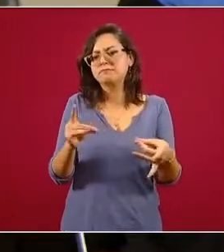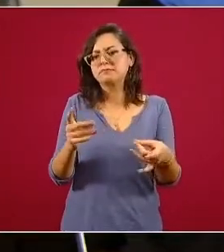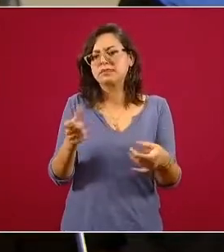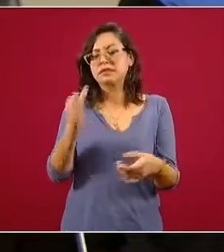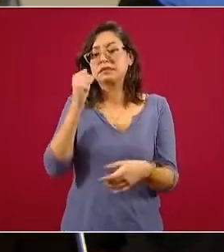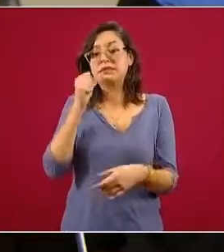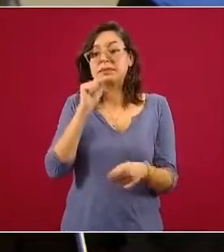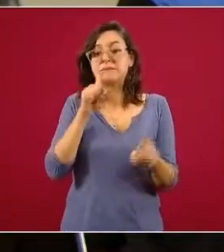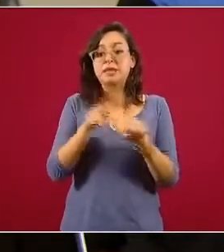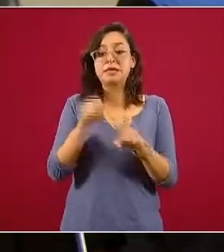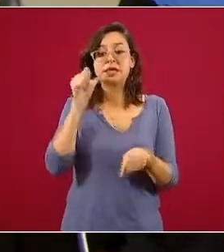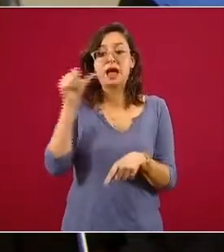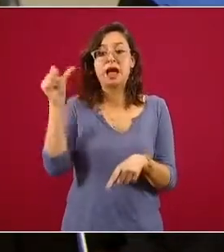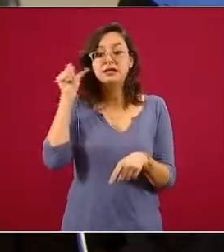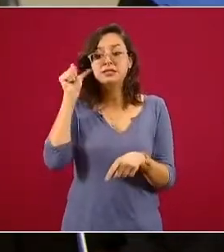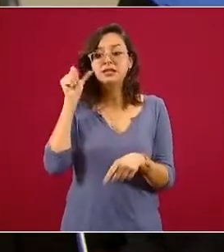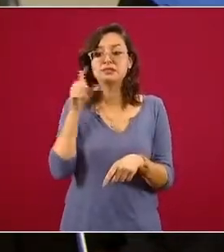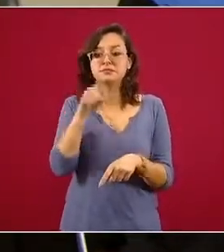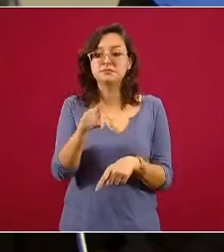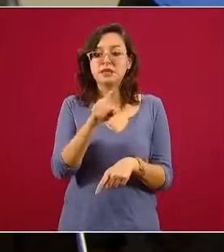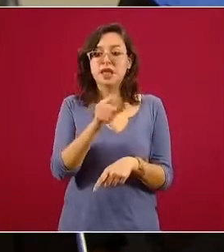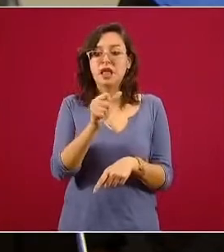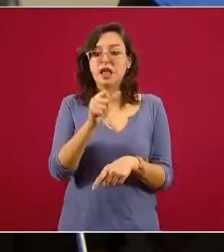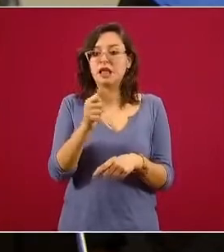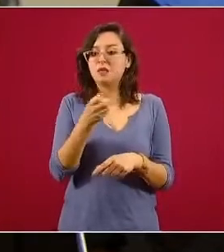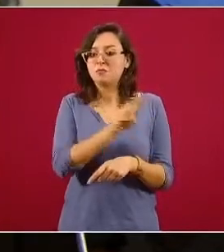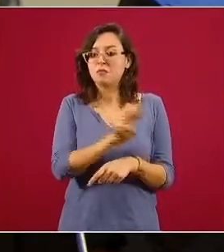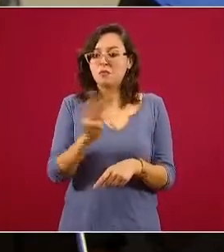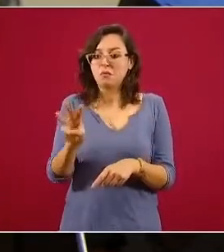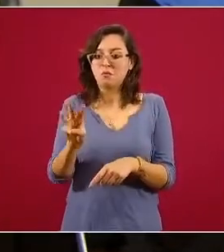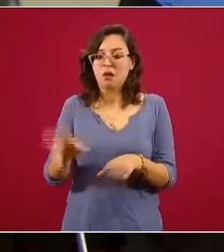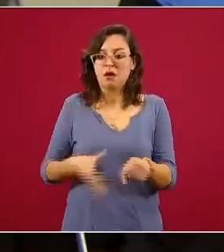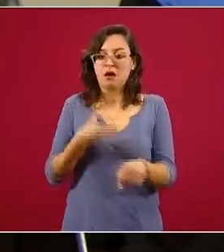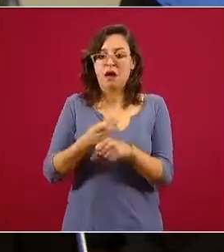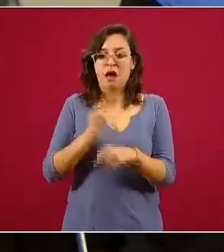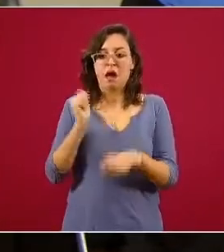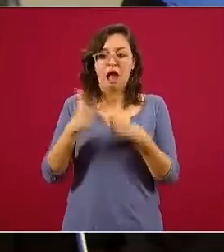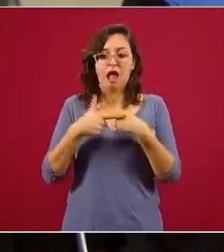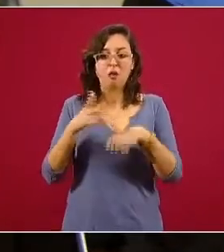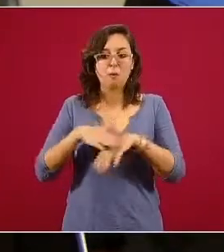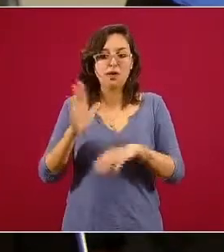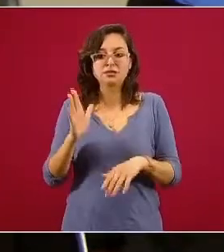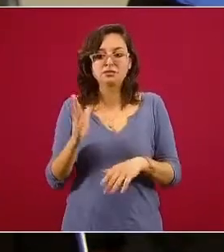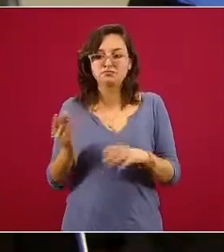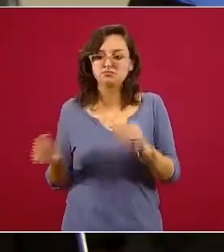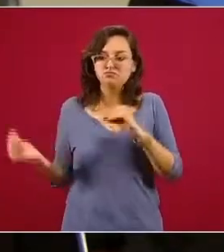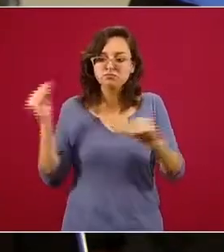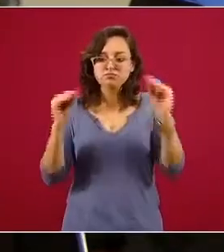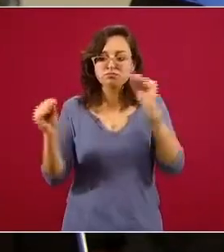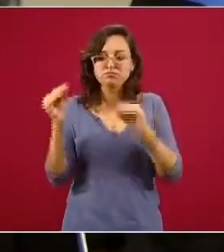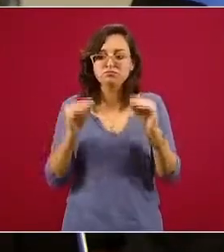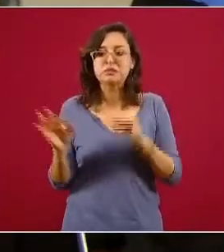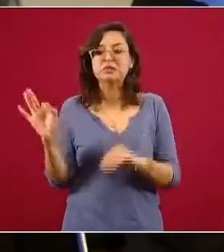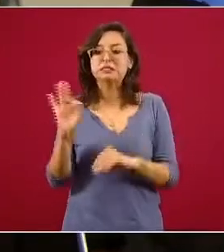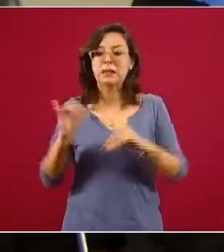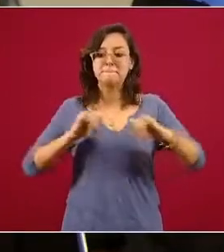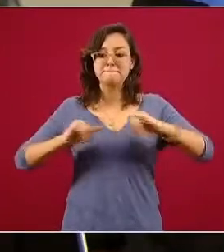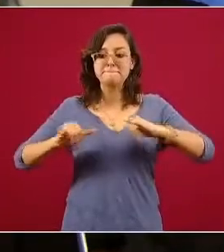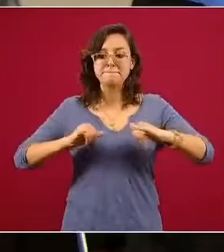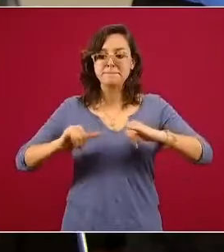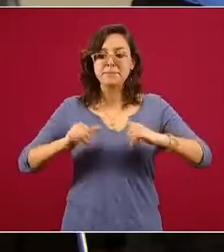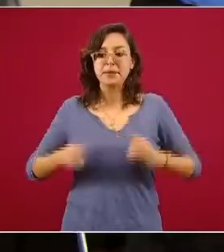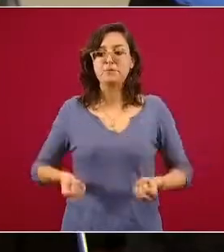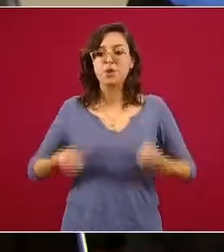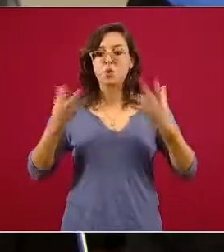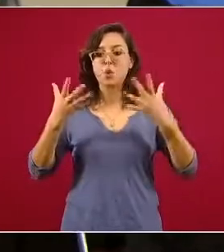rapidísimo, ayer nos preguntaban qué se le podría sumar a la plataforma que presentaron. No sé si se pudieran hacer como un tipo de mapas en los que salgan los